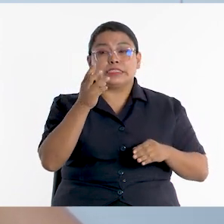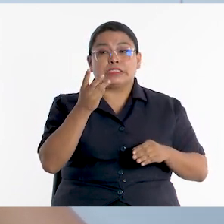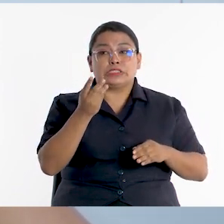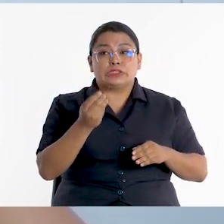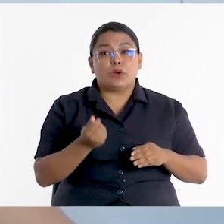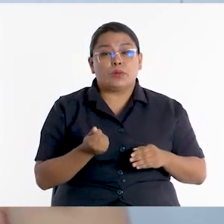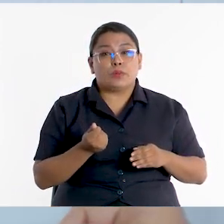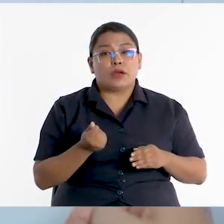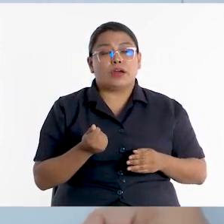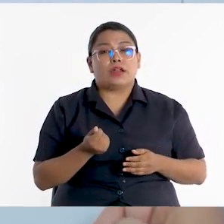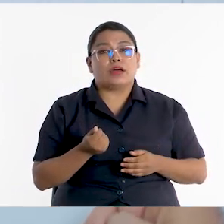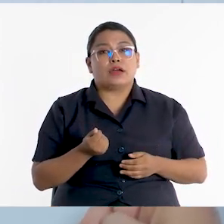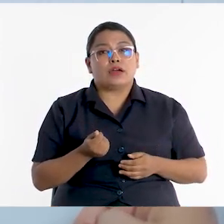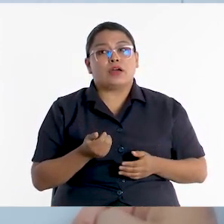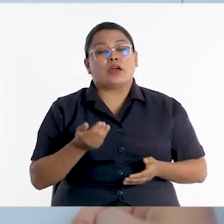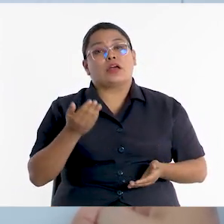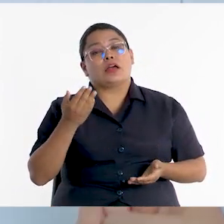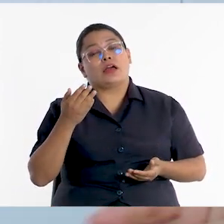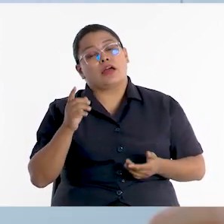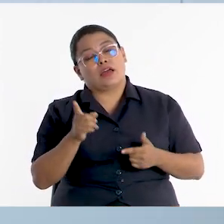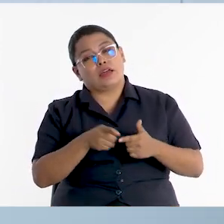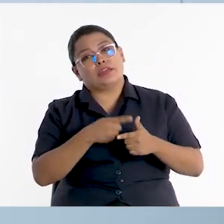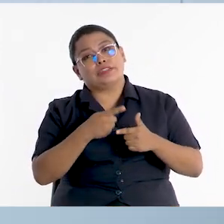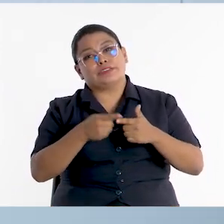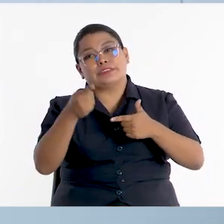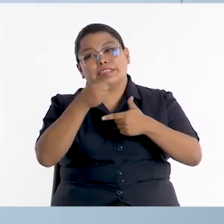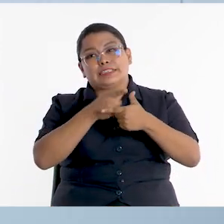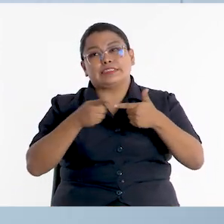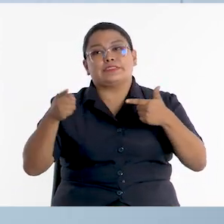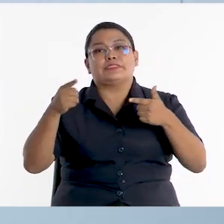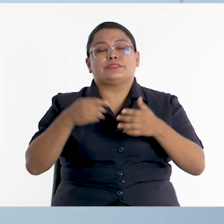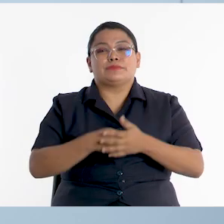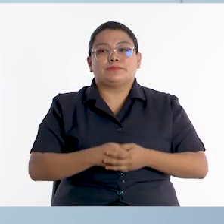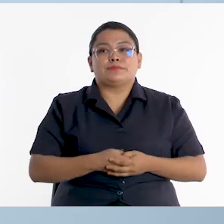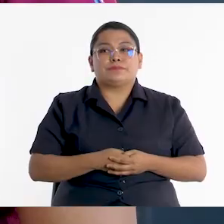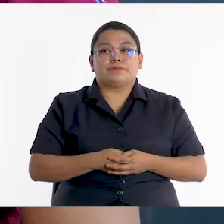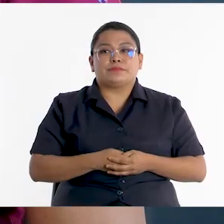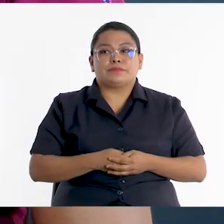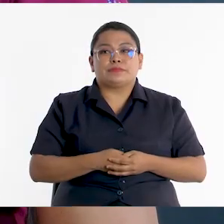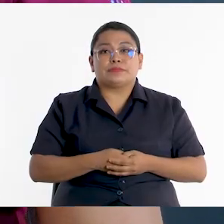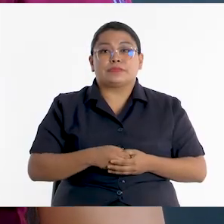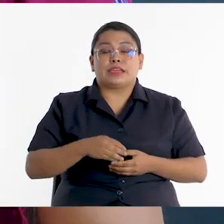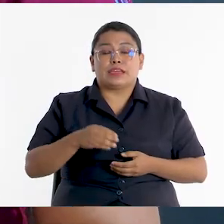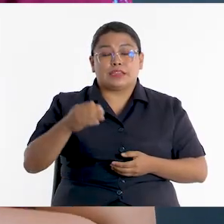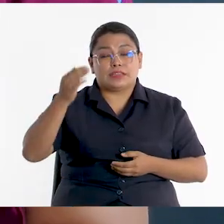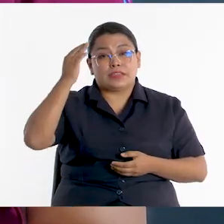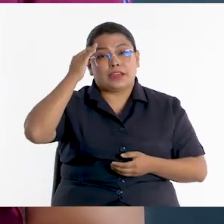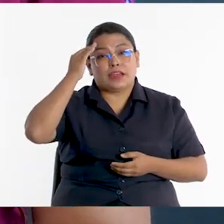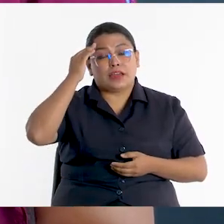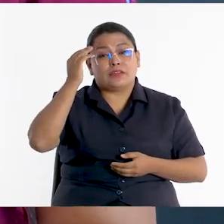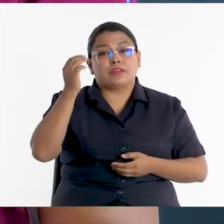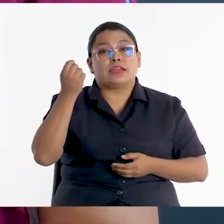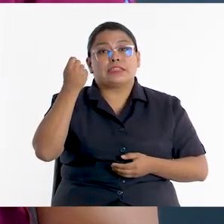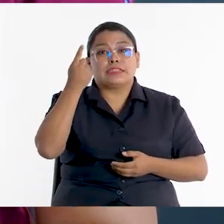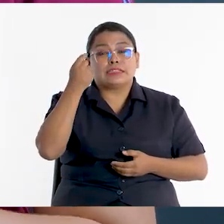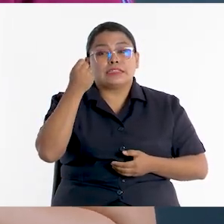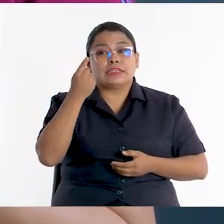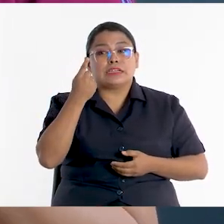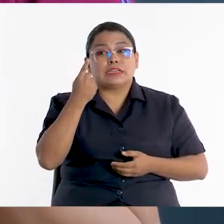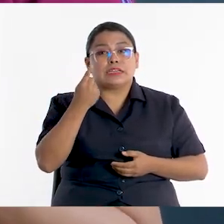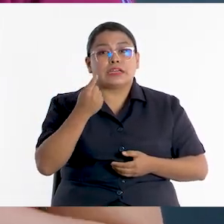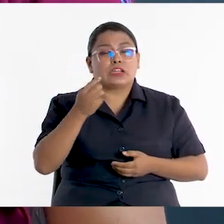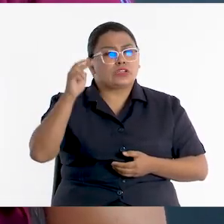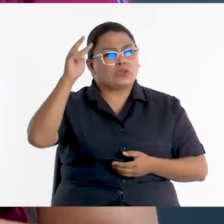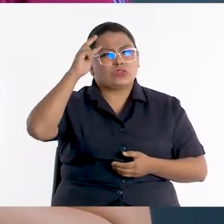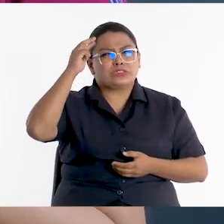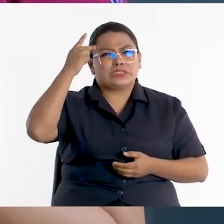desconozco este valor o este valor, sería una división. Es de recalcar